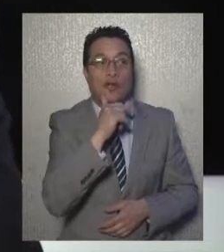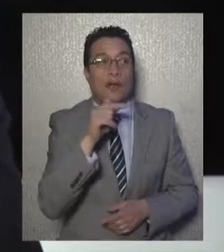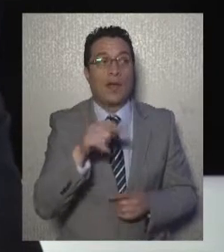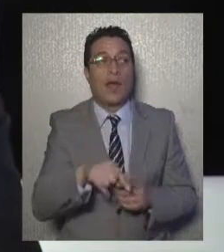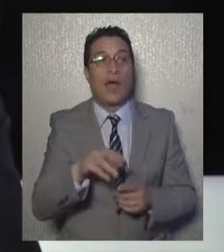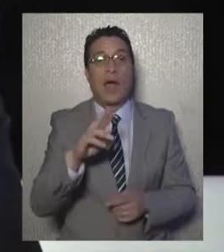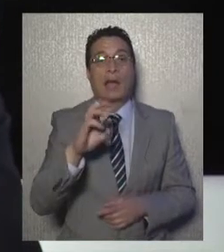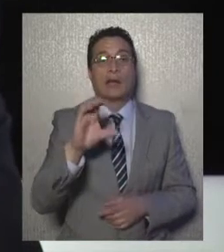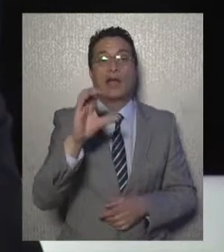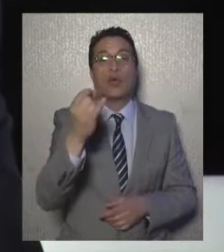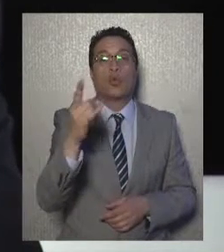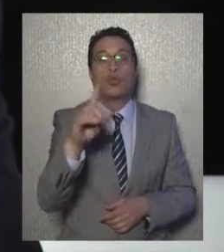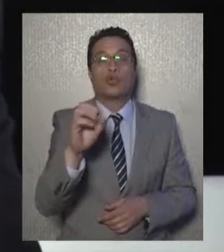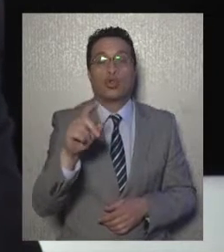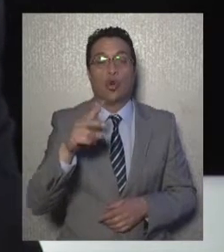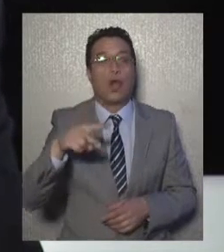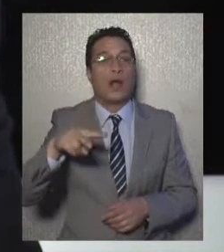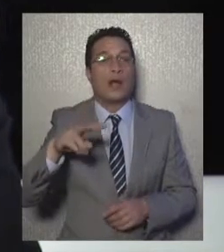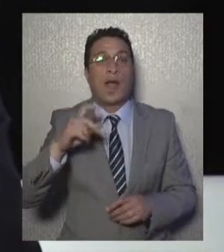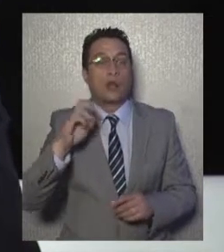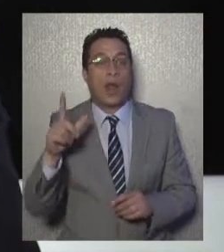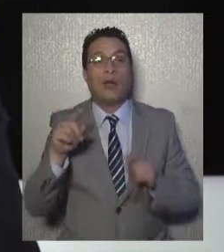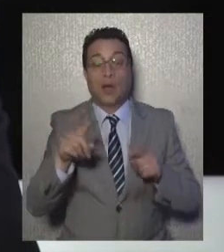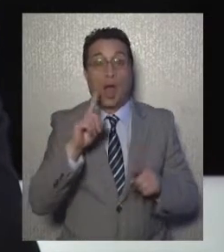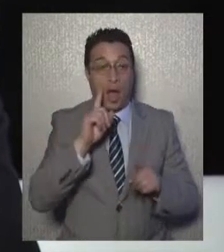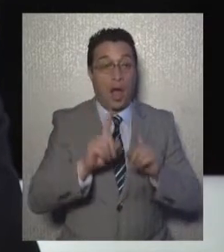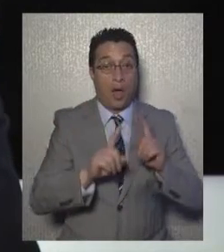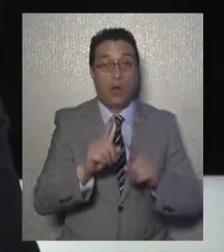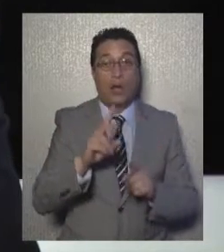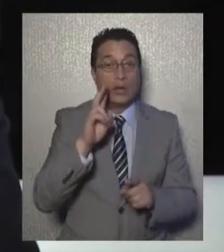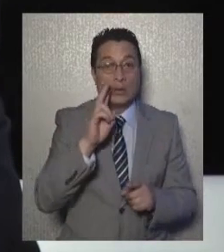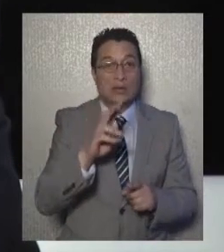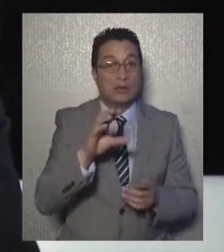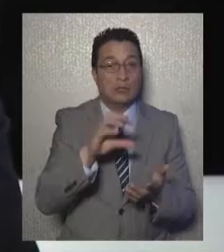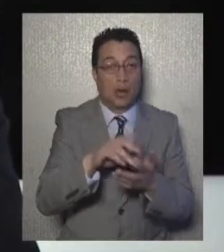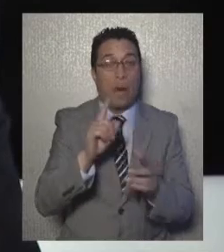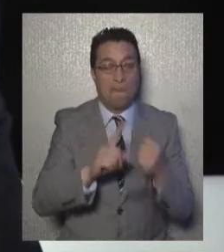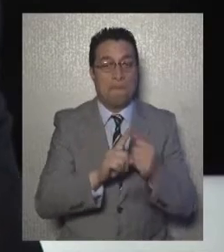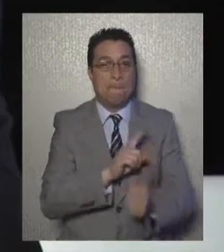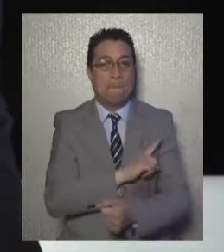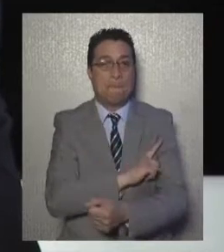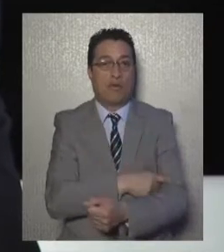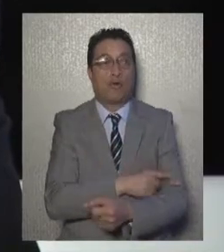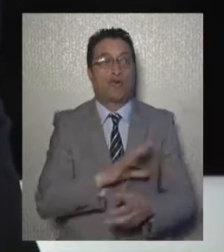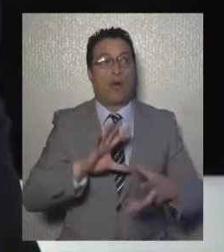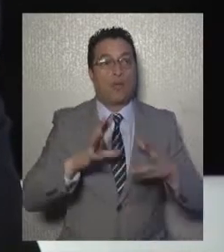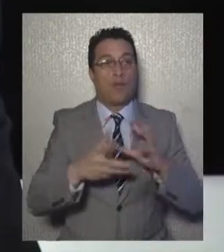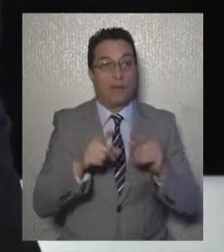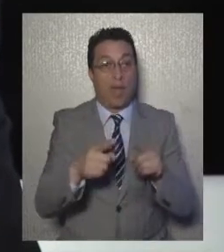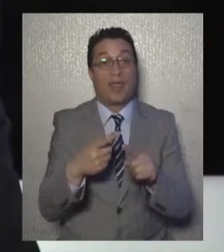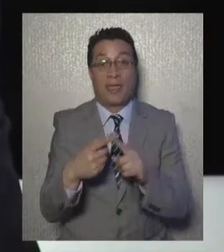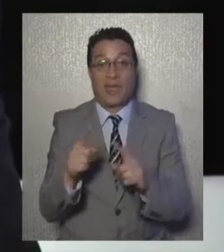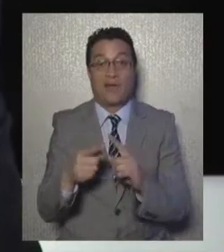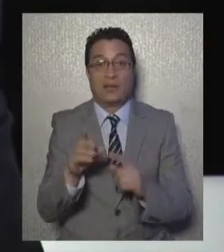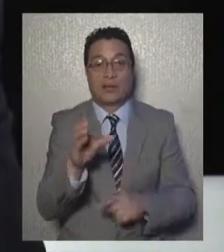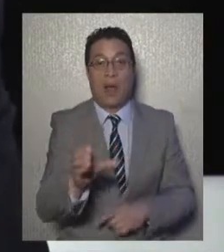recursos naturales. Hay muchos ejemplos de países sin recursos naturales que son potencias del mundo. La diferencia está en las